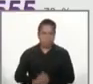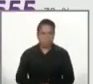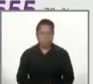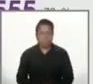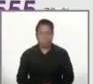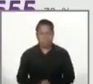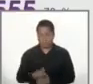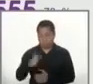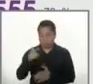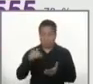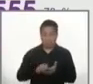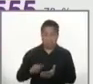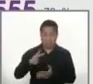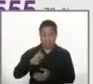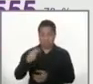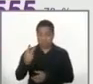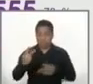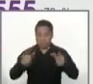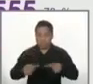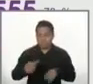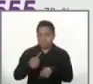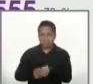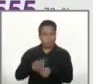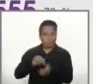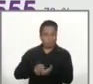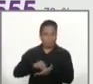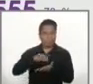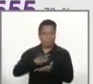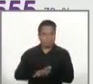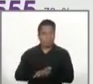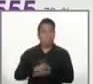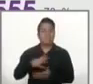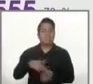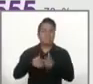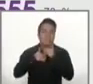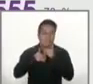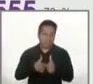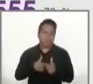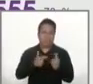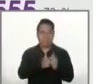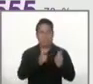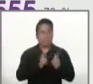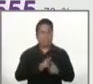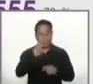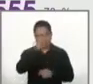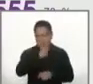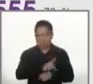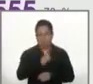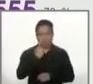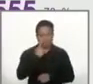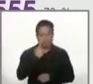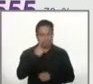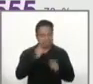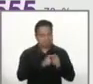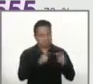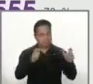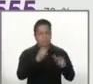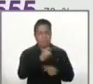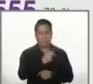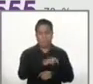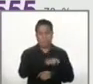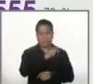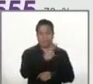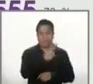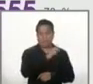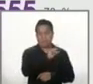De los 12.302 casos confirmados a la fecha, continuamos con el grupo más afectado, el de 25 a